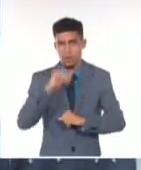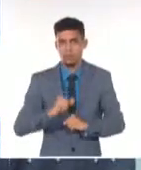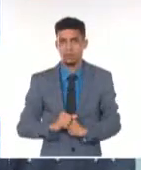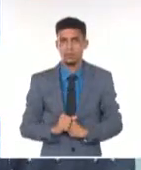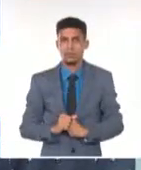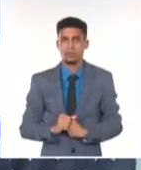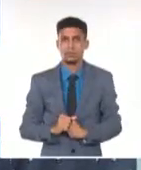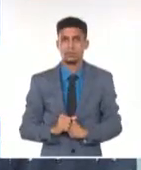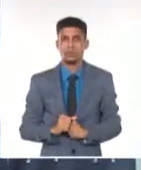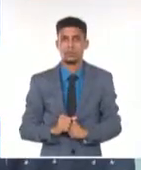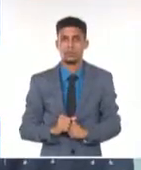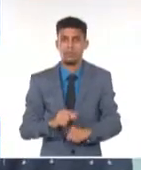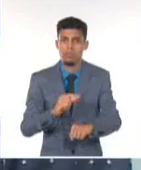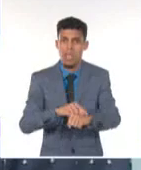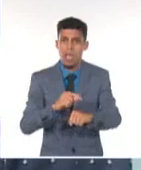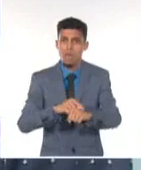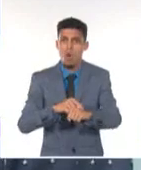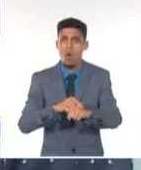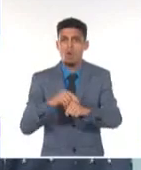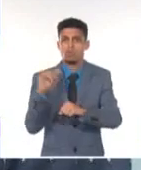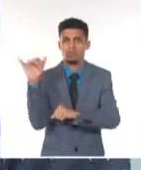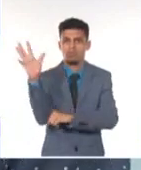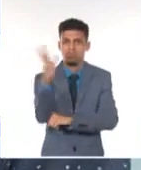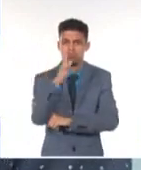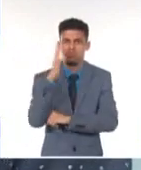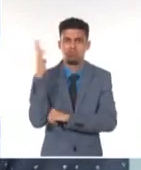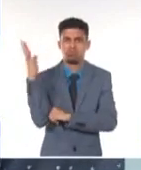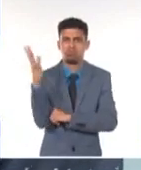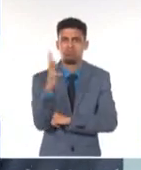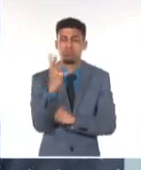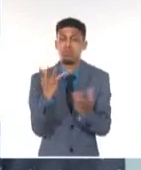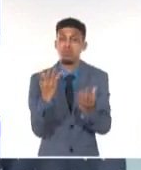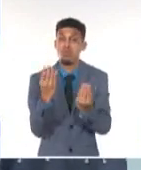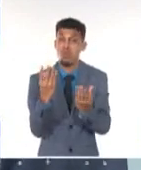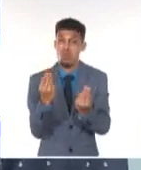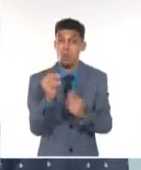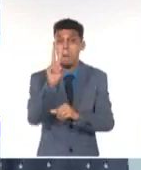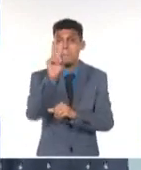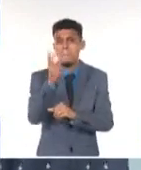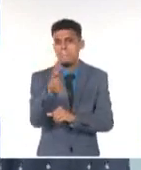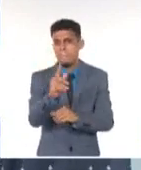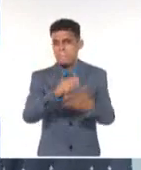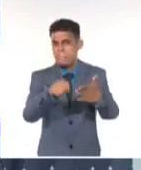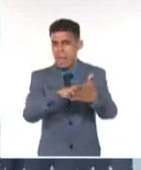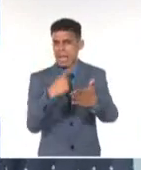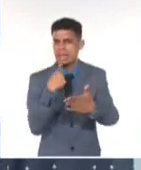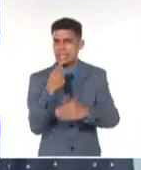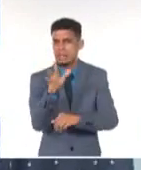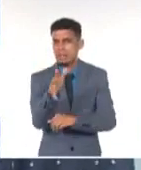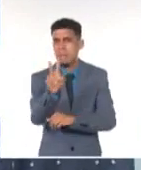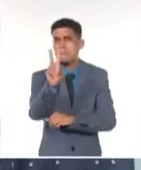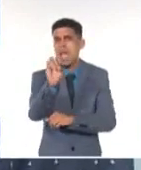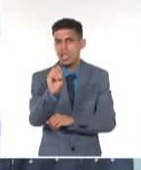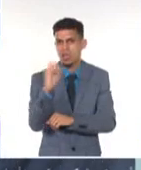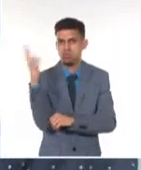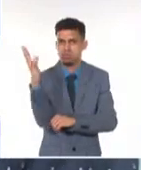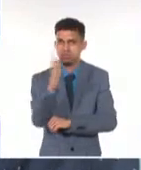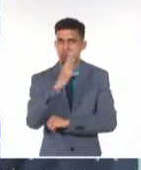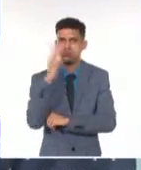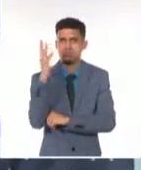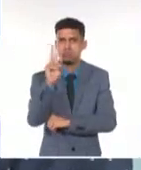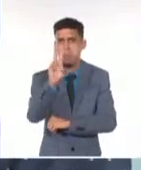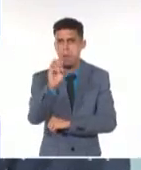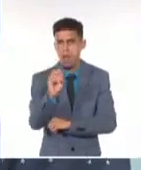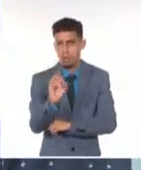temporada ciclónica muy activa con la formación de 20 organismos ciclónicos tropicales en el área nuestra de interés.